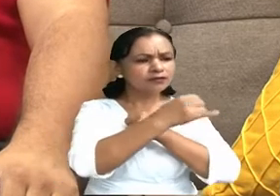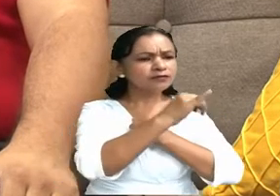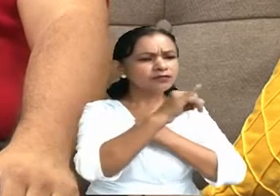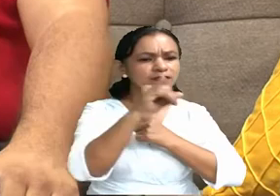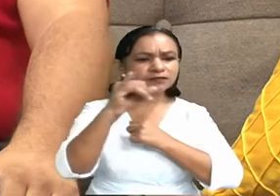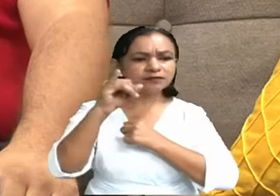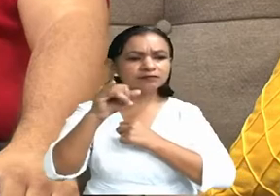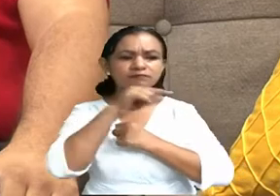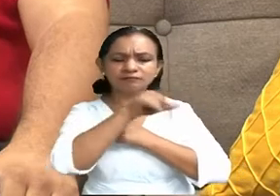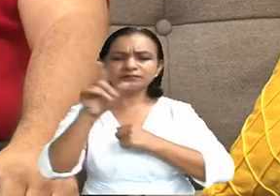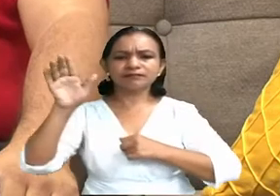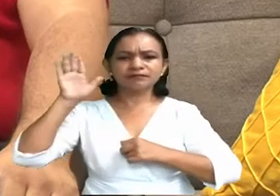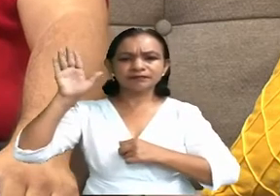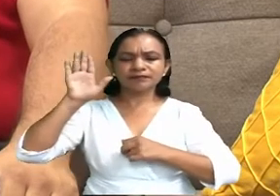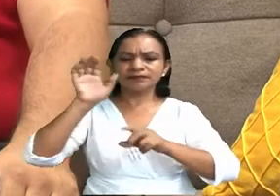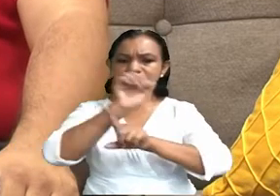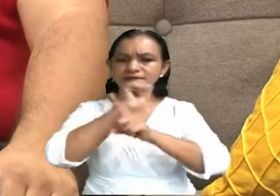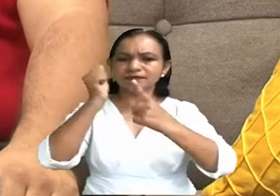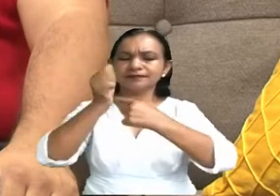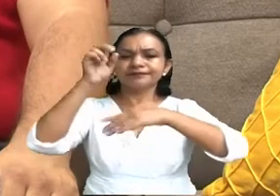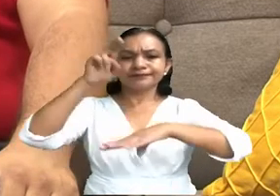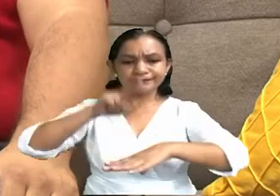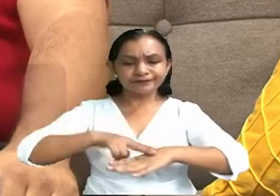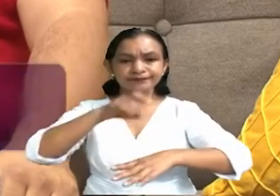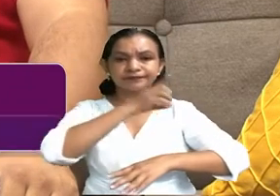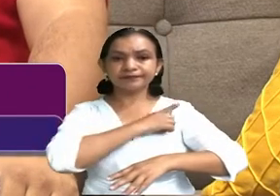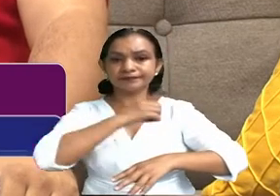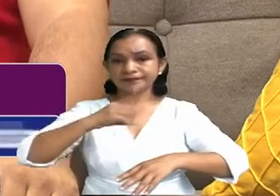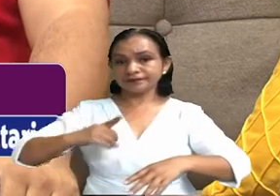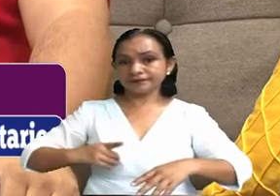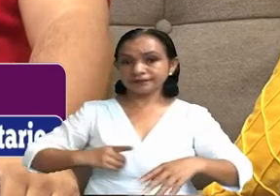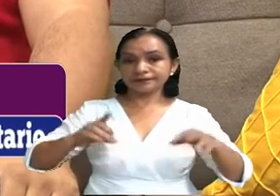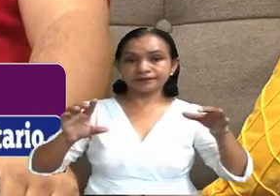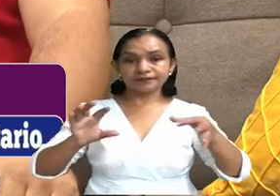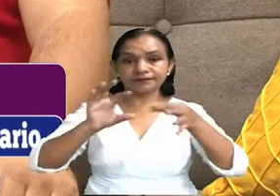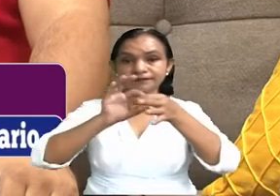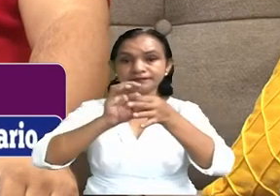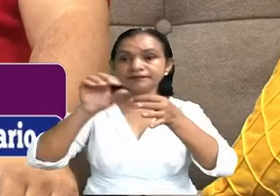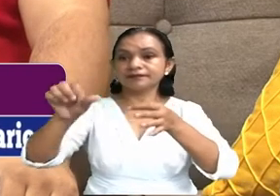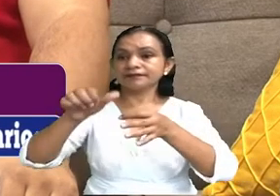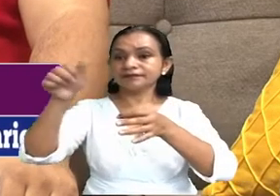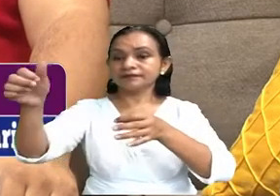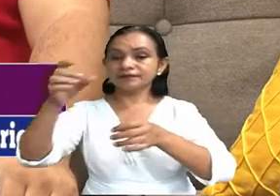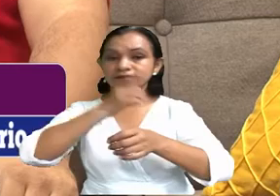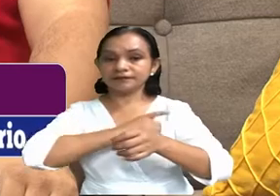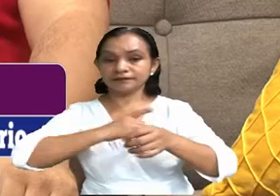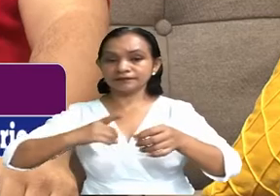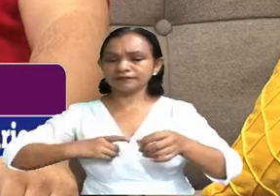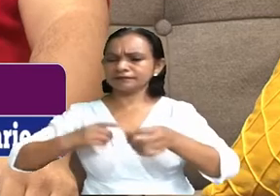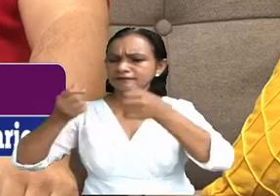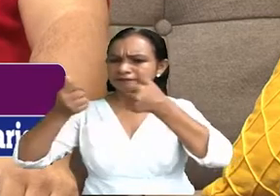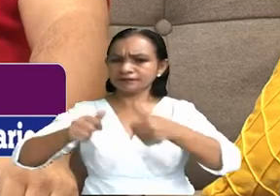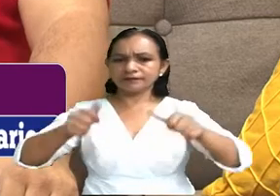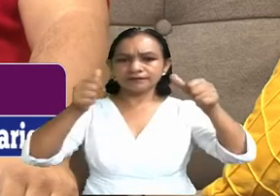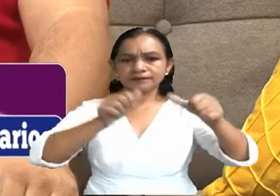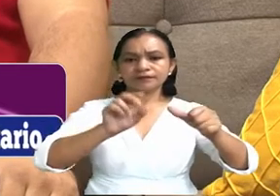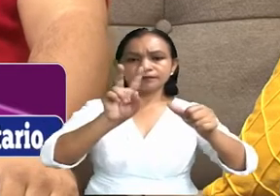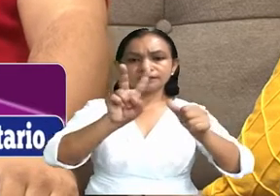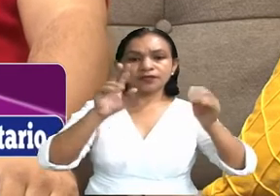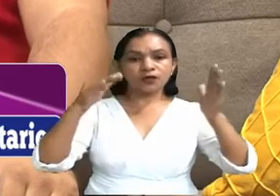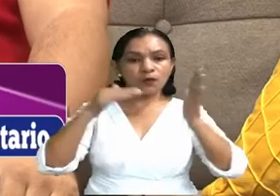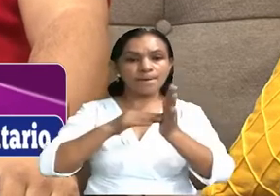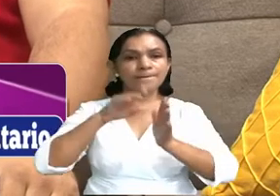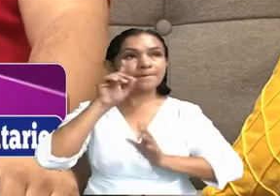bancada sandinista en la Asamblea Nacional y a la cual se sumaron también las otras bancadas de manera unánime allá por el año